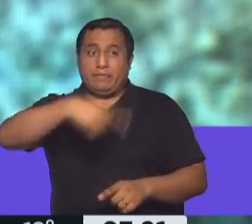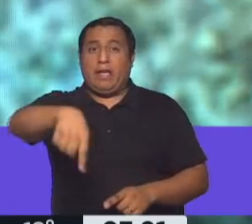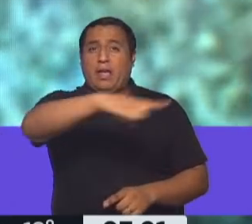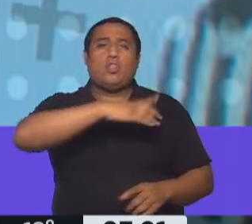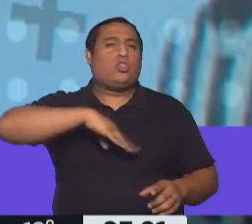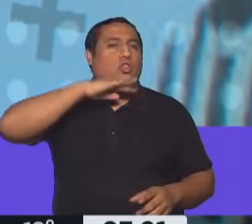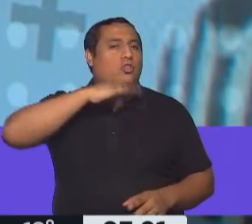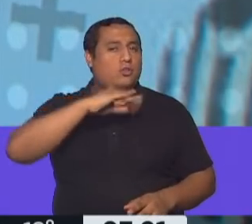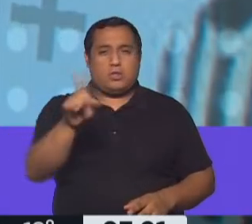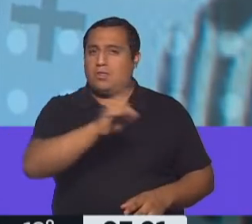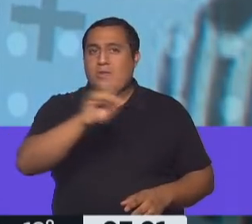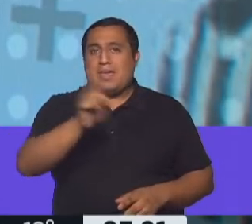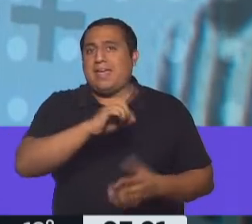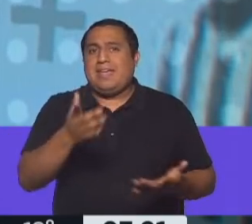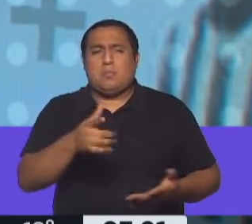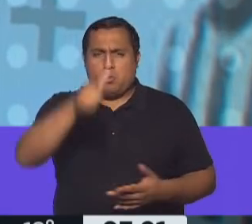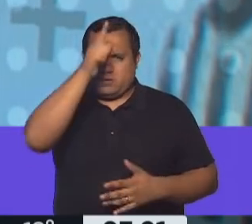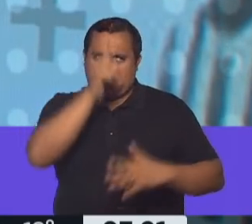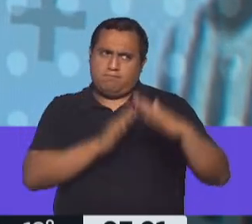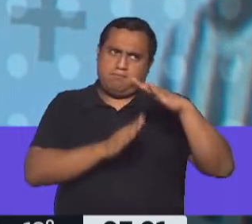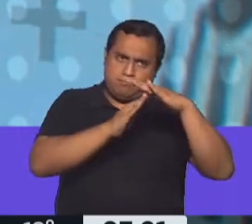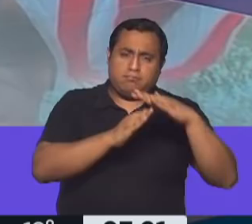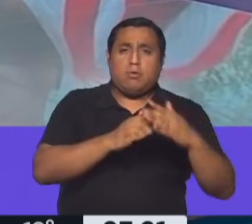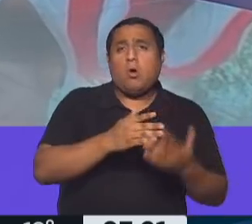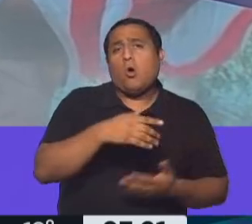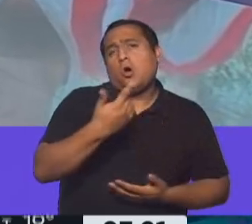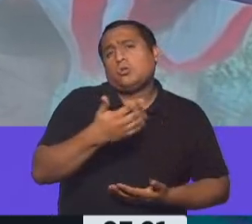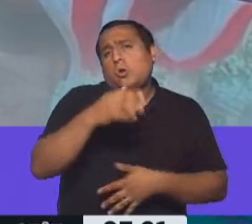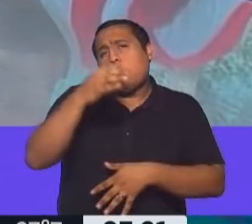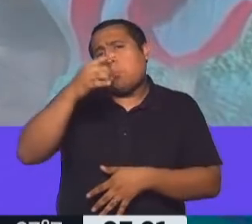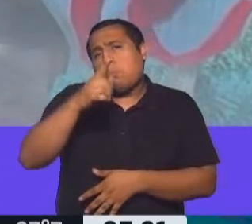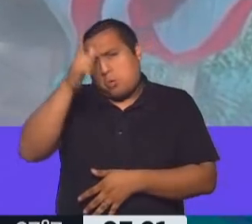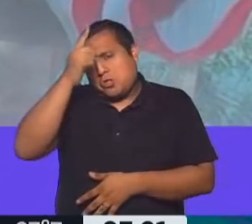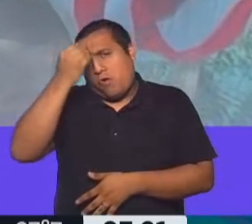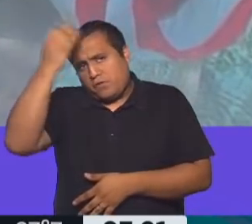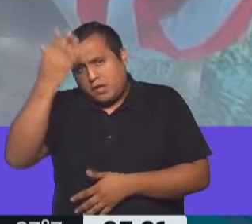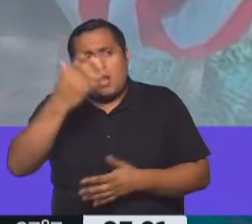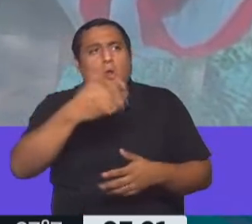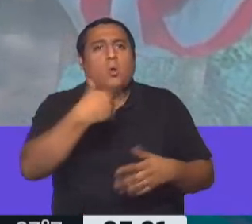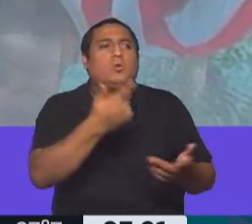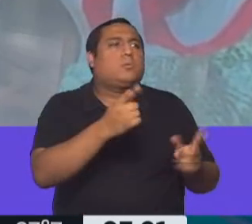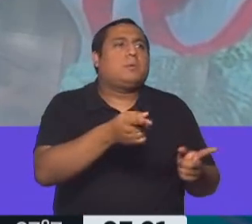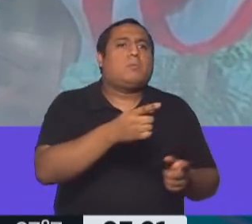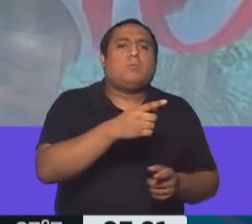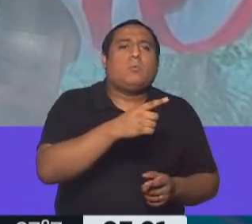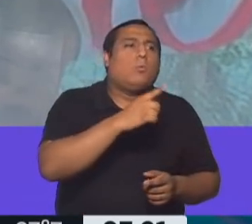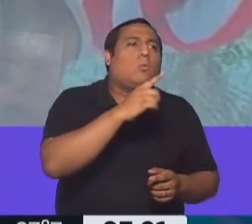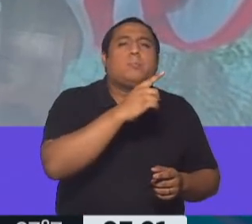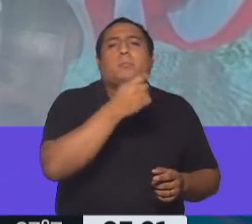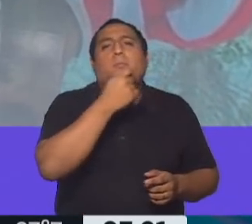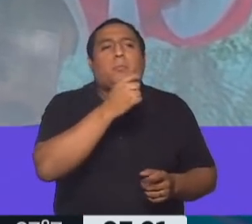Está un comisario, un oficial, un policía, un hombre que está, una mujer que está en la calle permanentemente en contacto